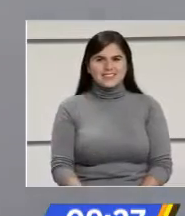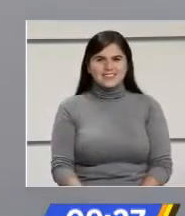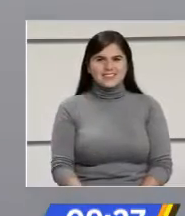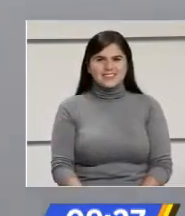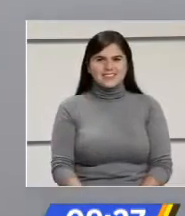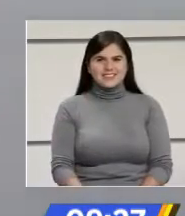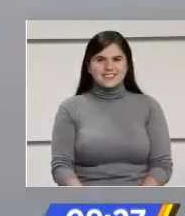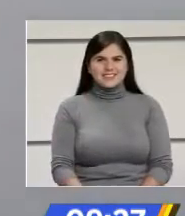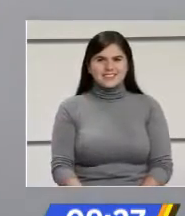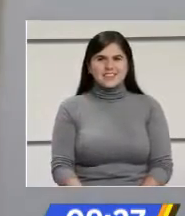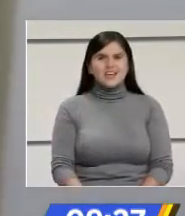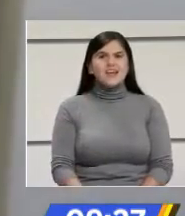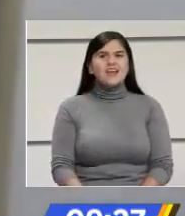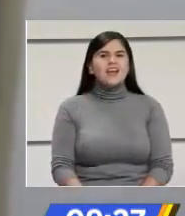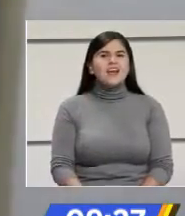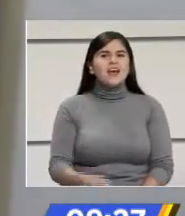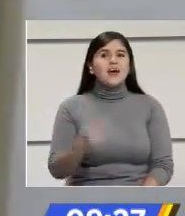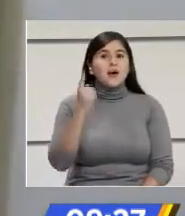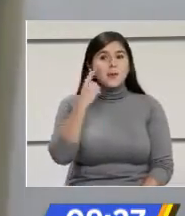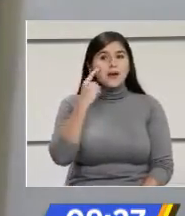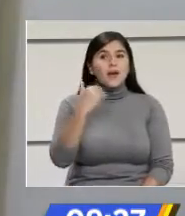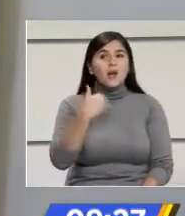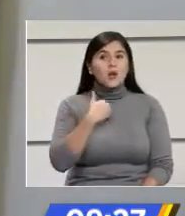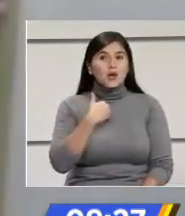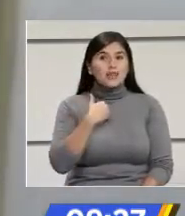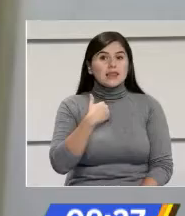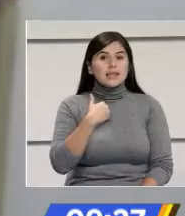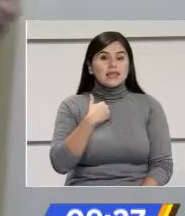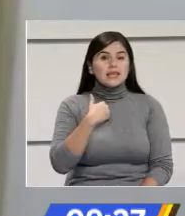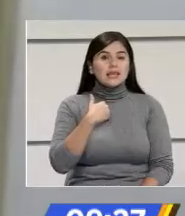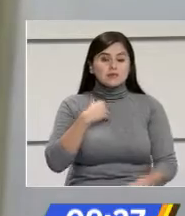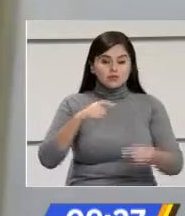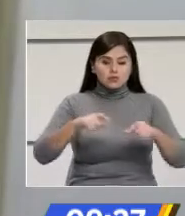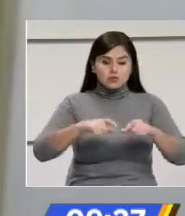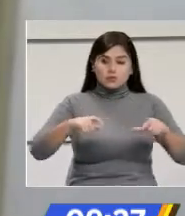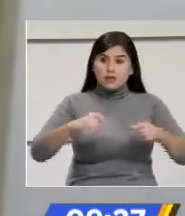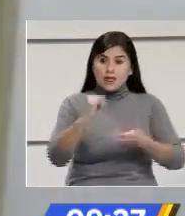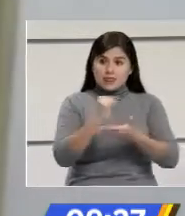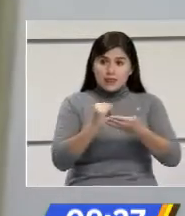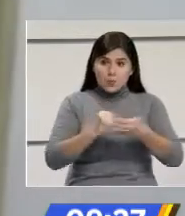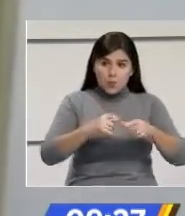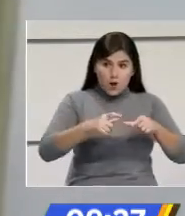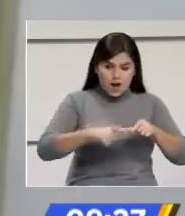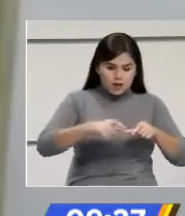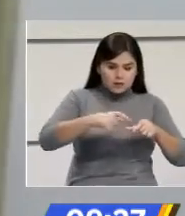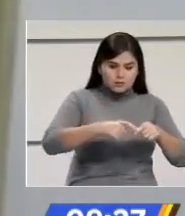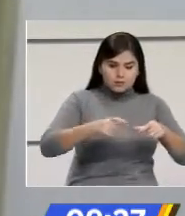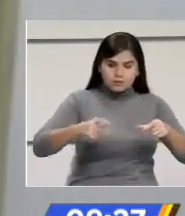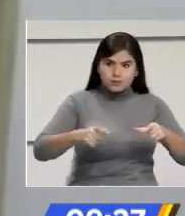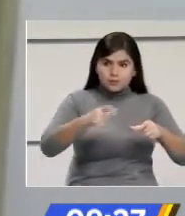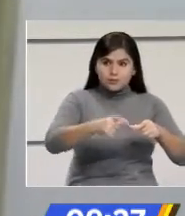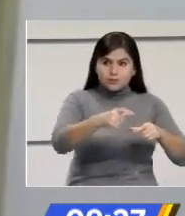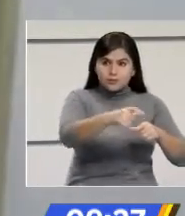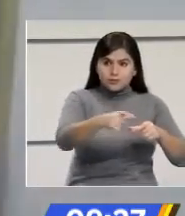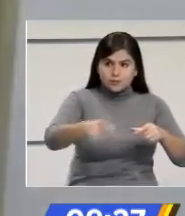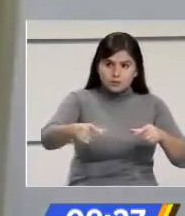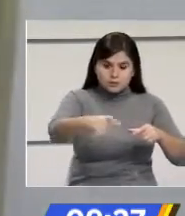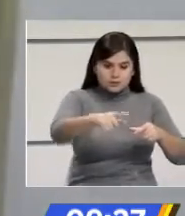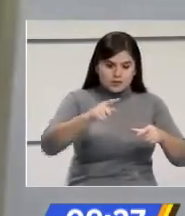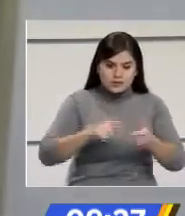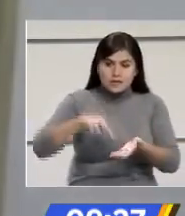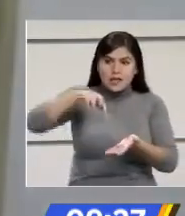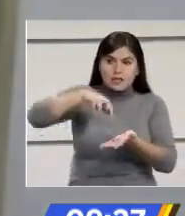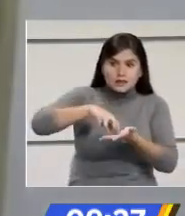que tenemos ahí en el estudio también, Gabriel, tenemos la rayuela, ¿verdad? Sí, de hecho la voy a sacar de la bolsa. Okay, mágica,